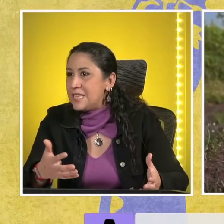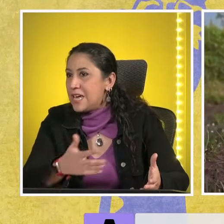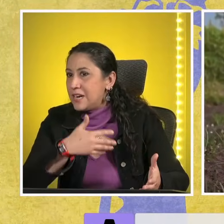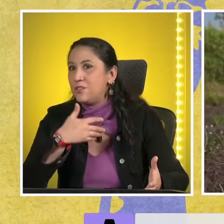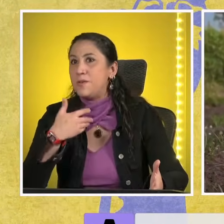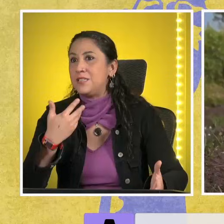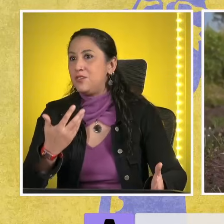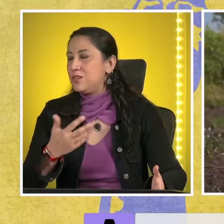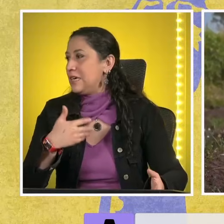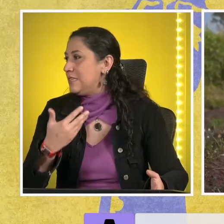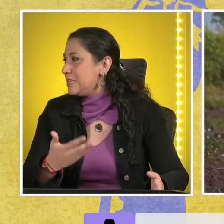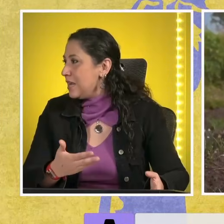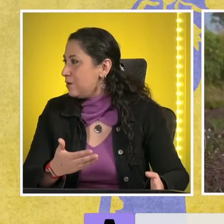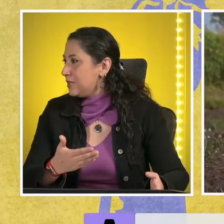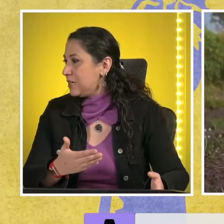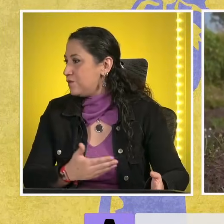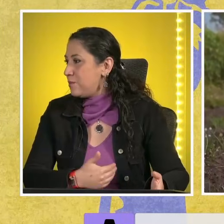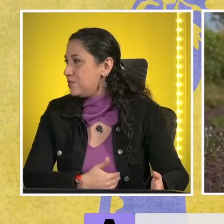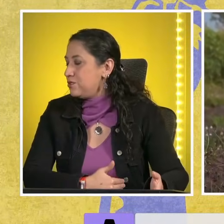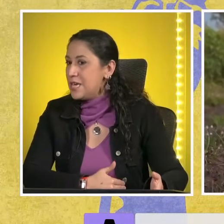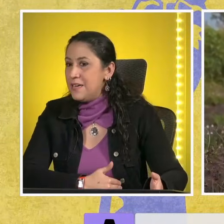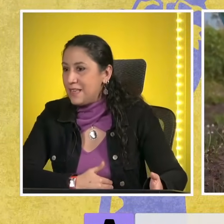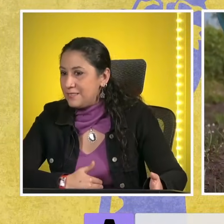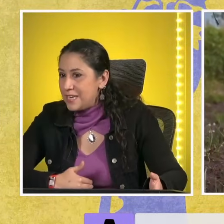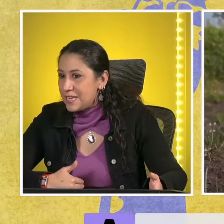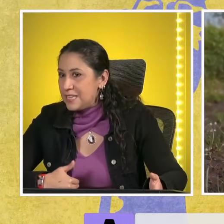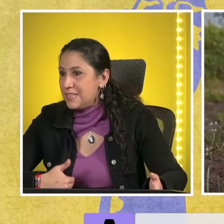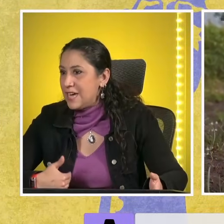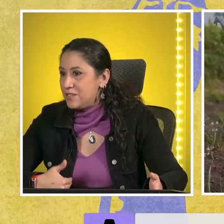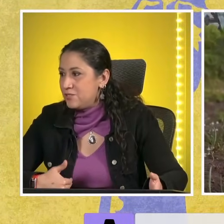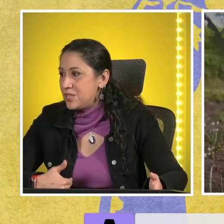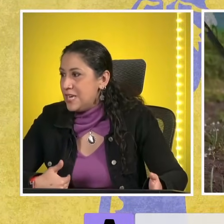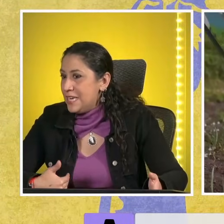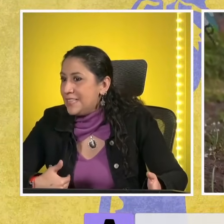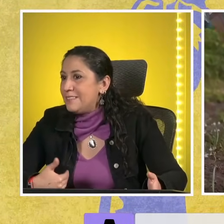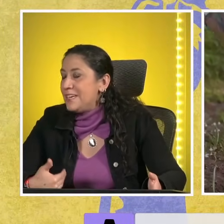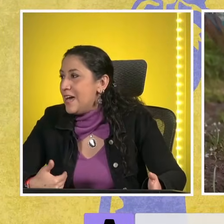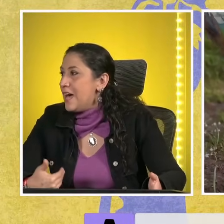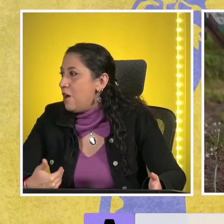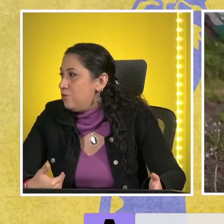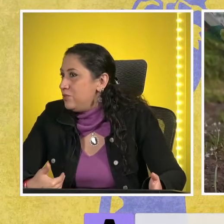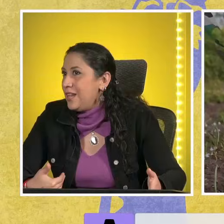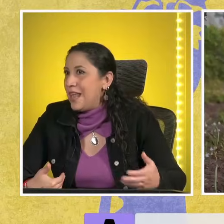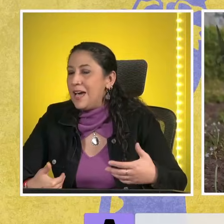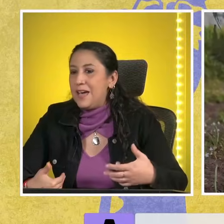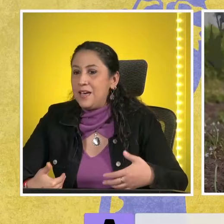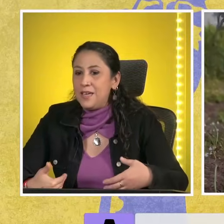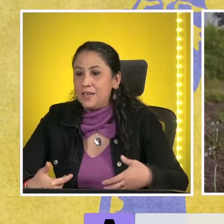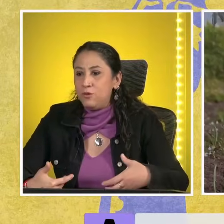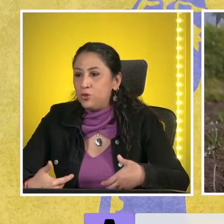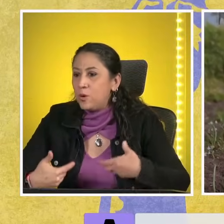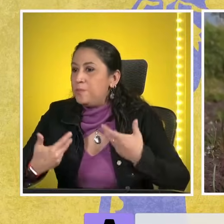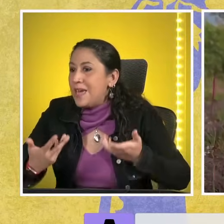fin, esta renovación que inicia en la Cuarta Transformación tendría 7 años y tendría aún